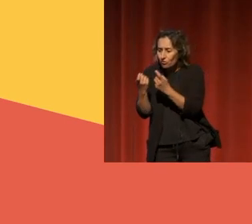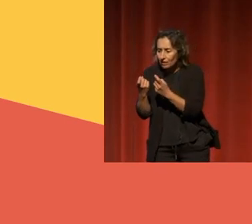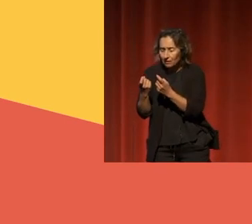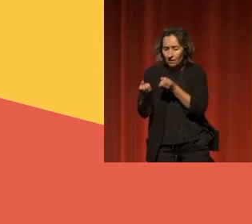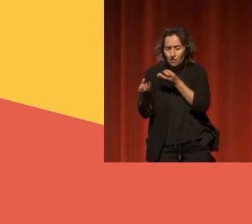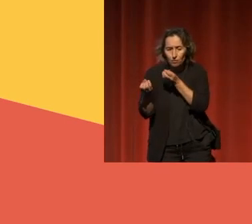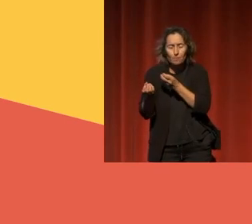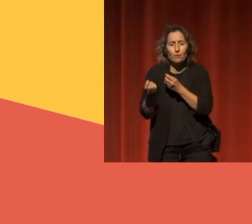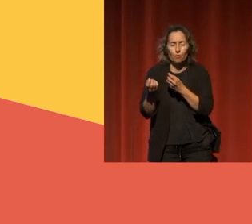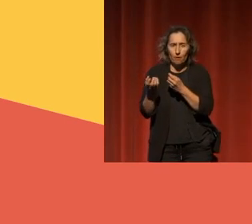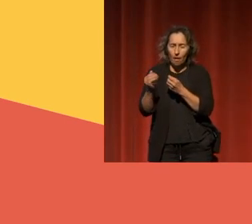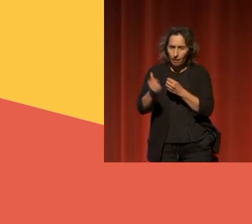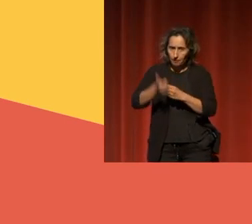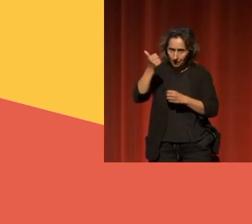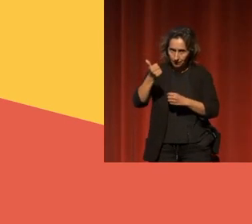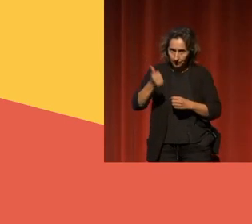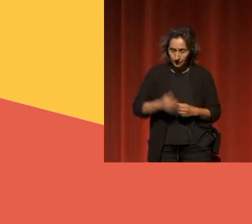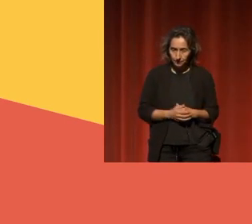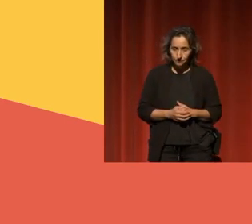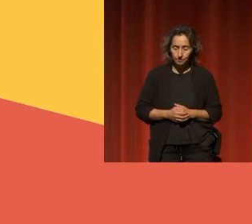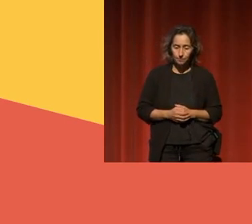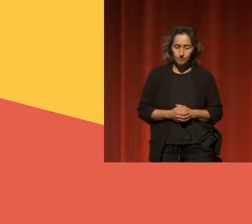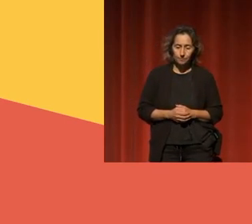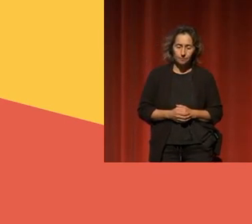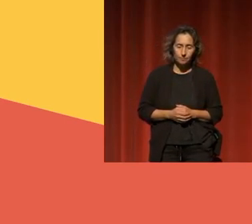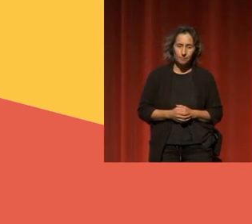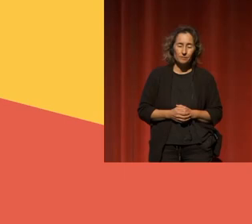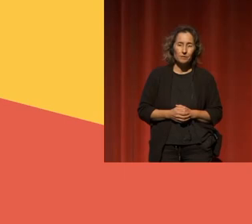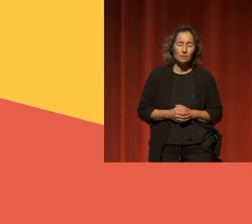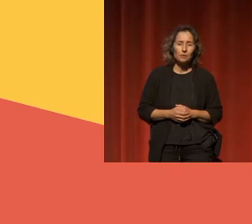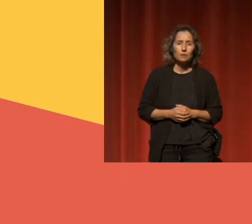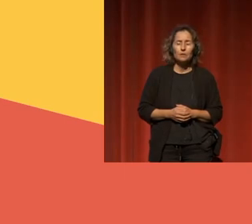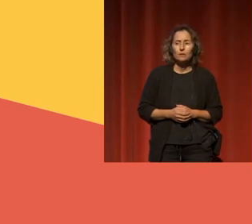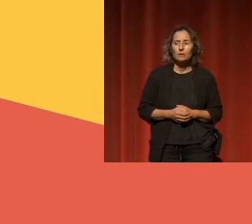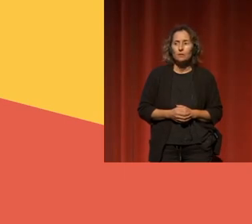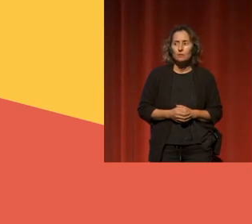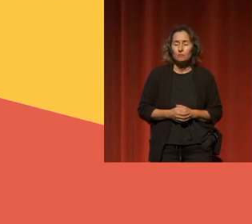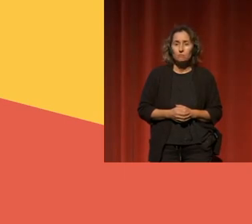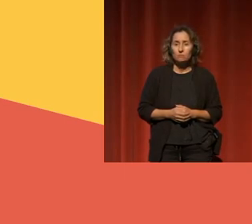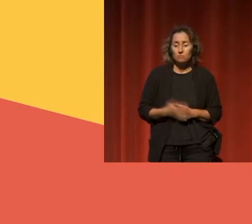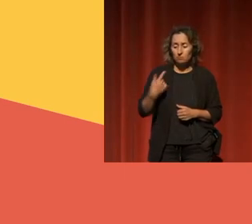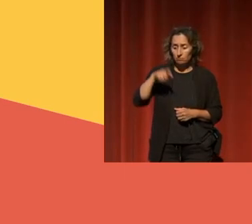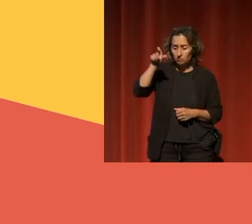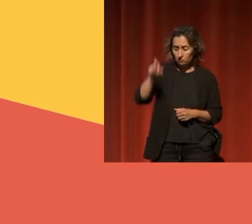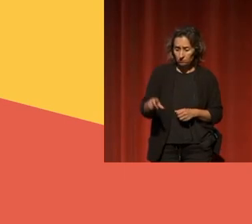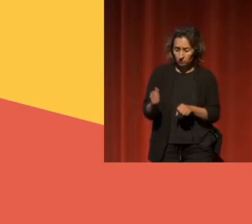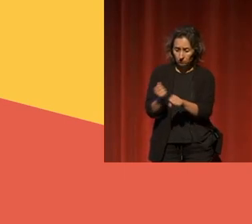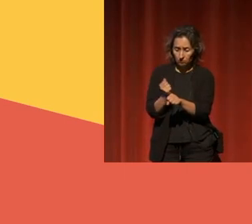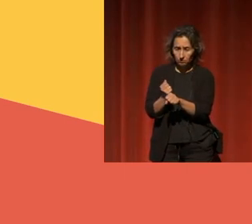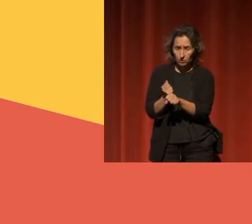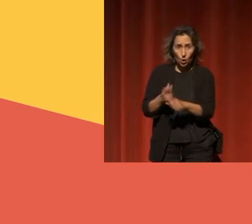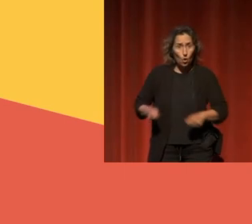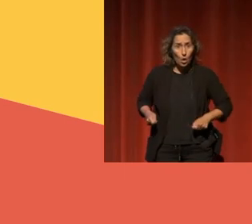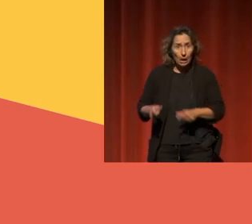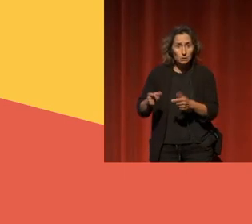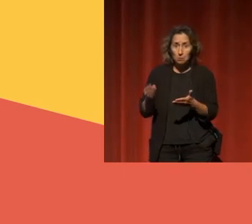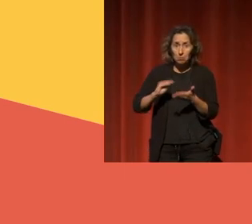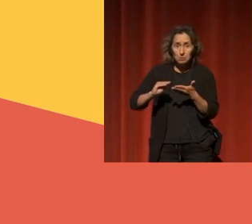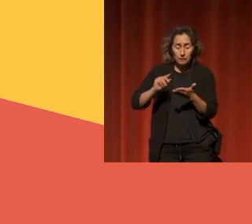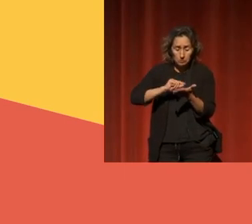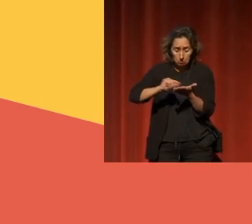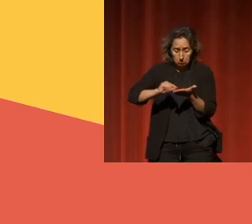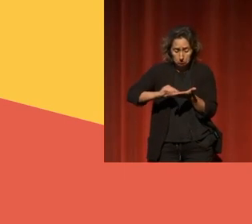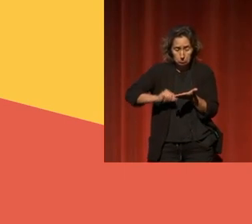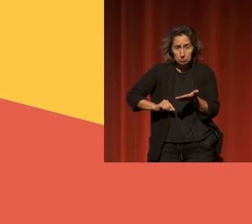Y y lo vemos claramente hay muchas veces que no se completan los datos de personal ni los datos de gastos por qué